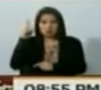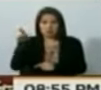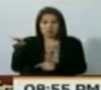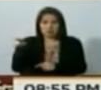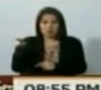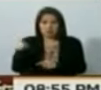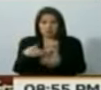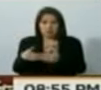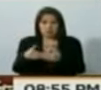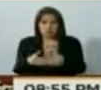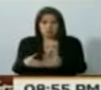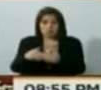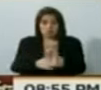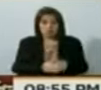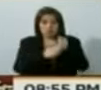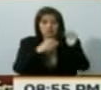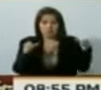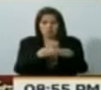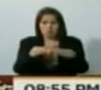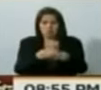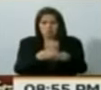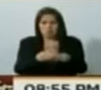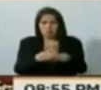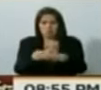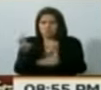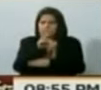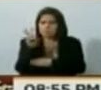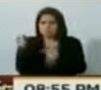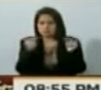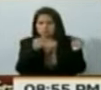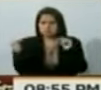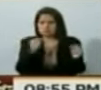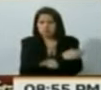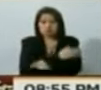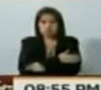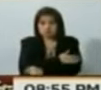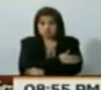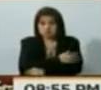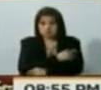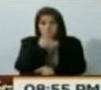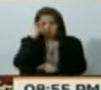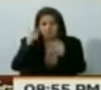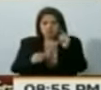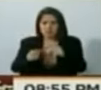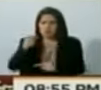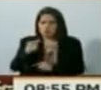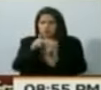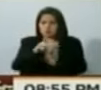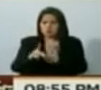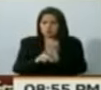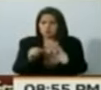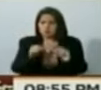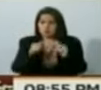con dirigentes de la oposición venezolana, en la que se discutieron durante 4 días el plan del día después para iniciar un gobierno de